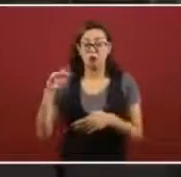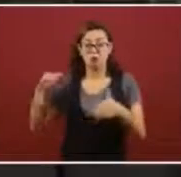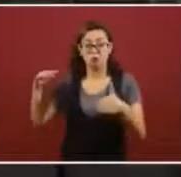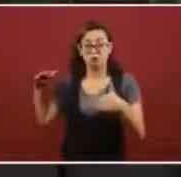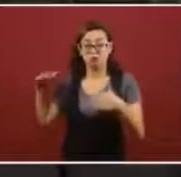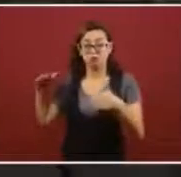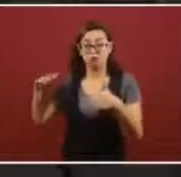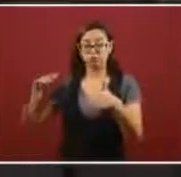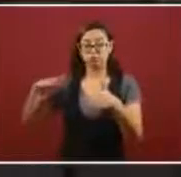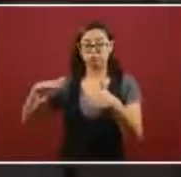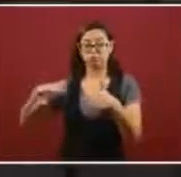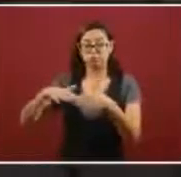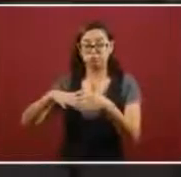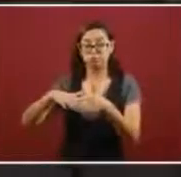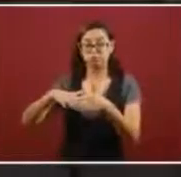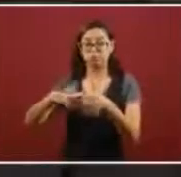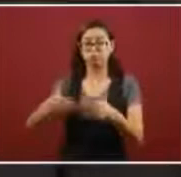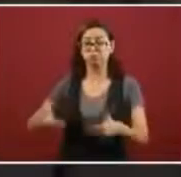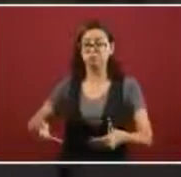se construyeron